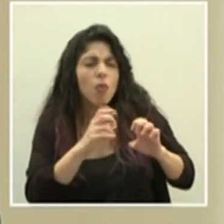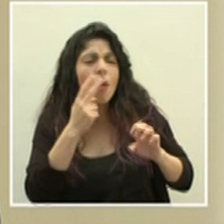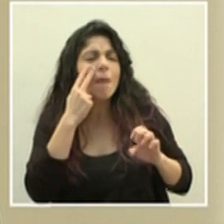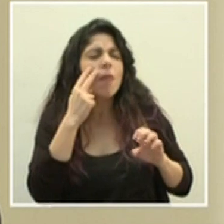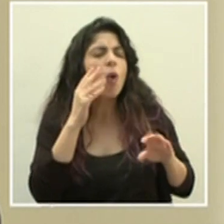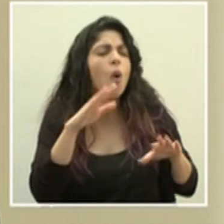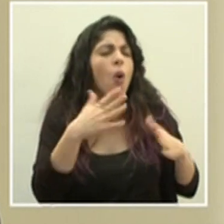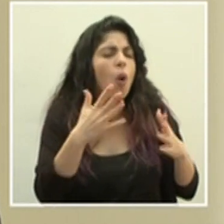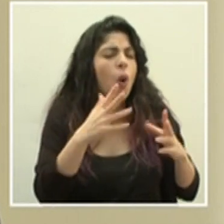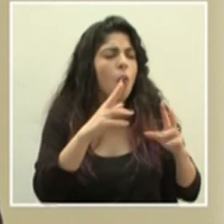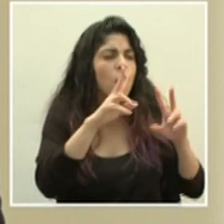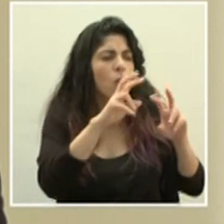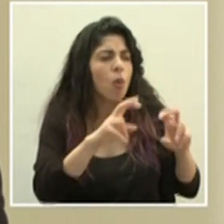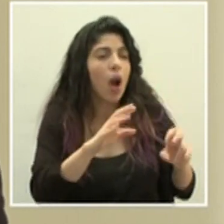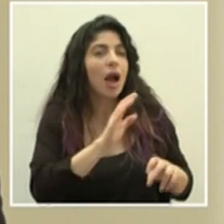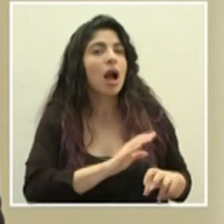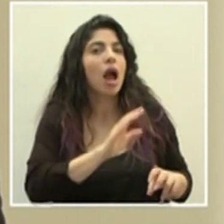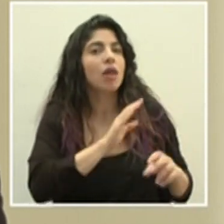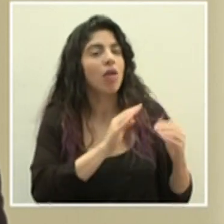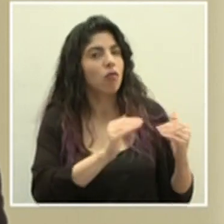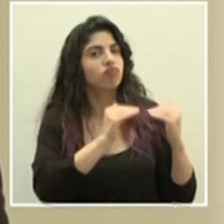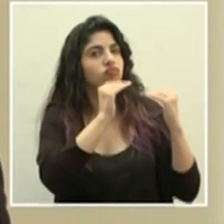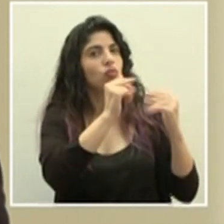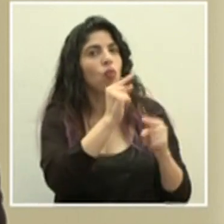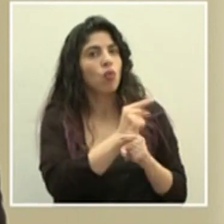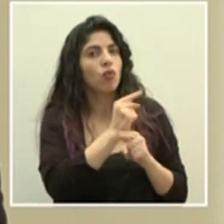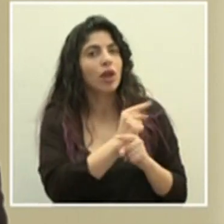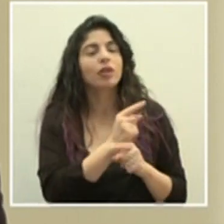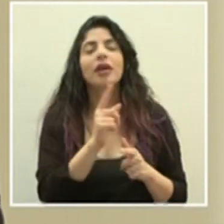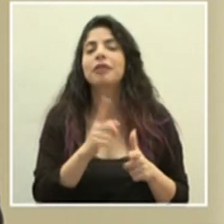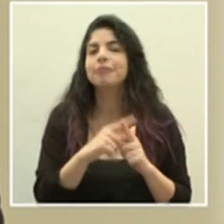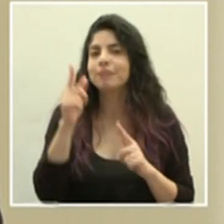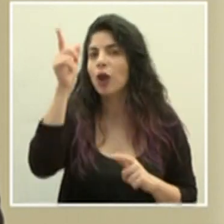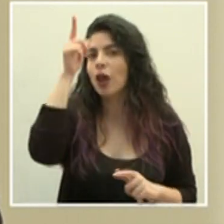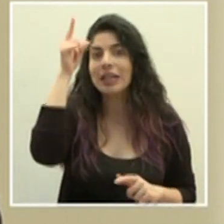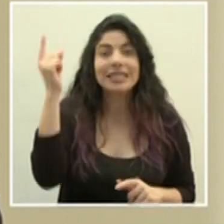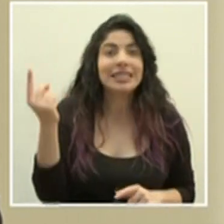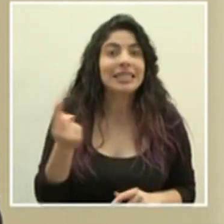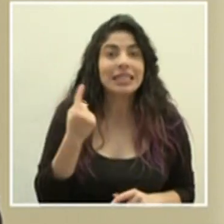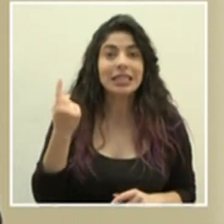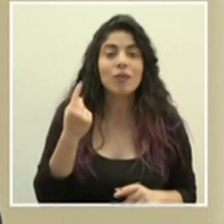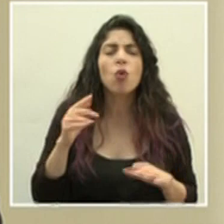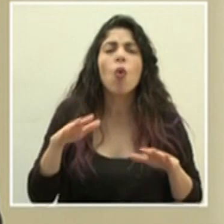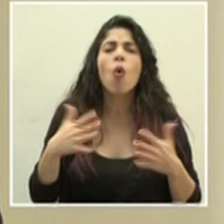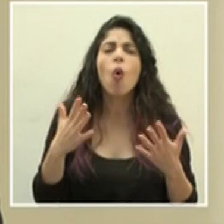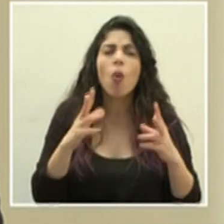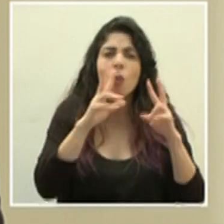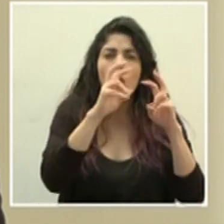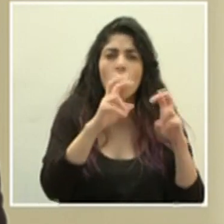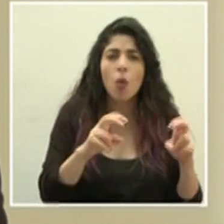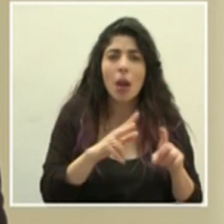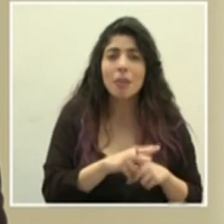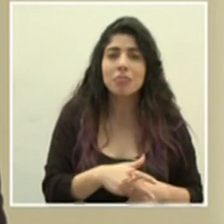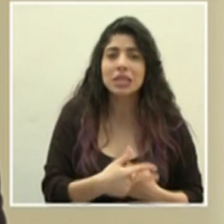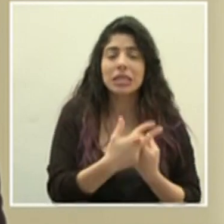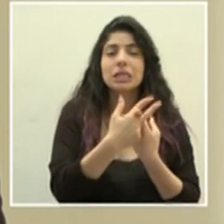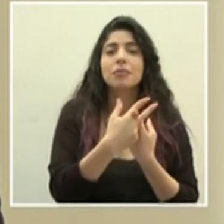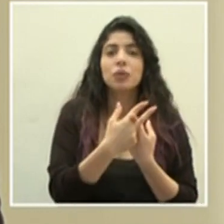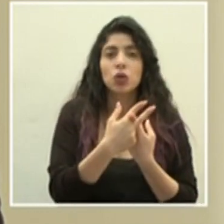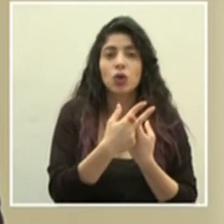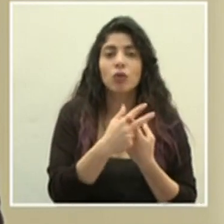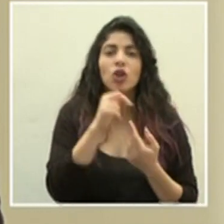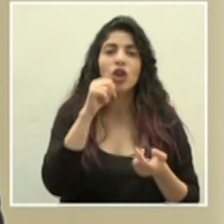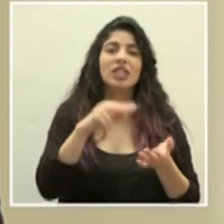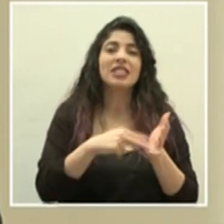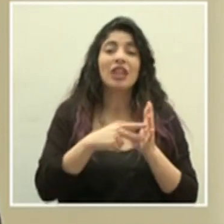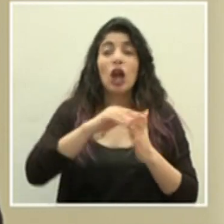que sean un nivel de calidad adecuado, pues obviamente siempre para hacer esa prueba, esa parte inicial, no es que se